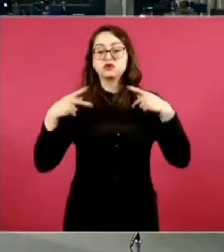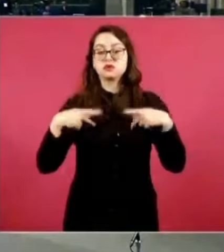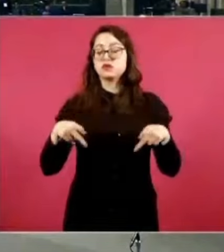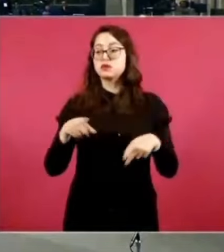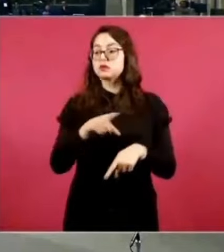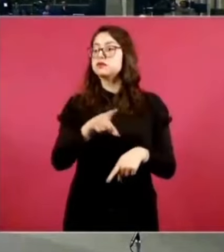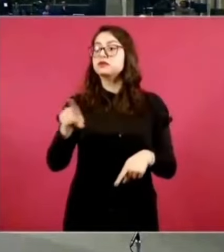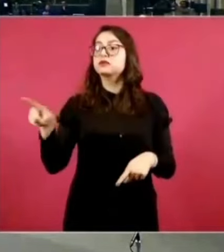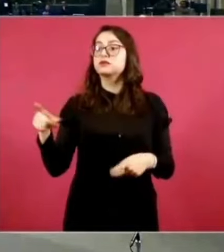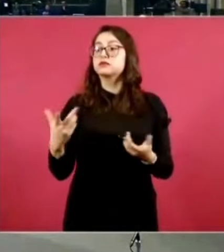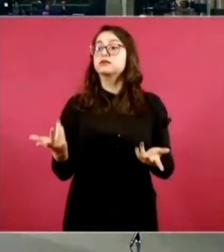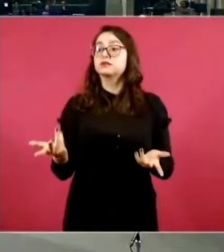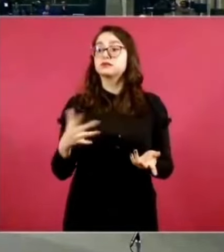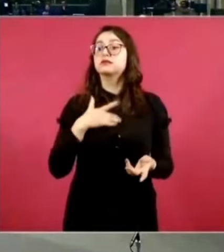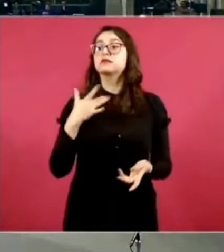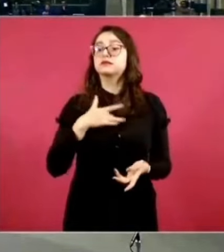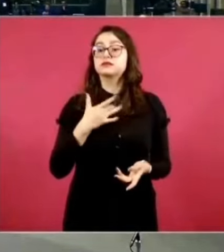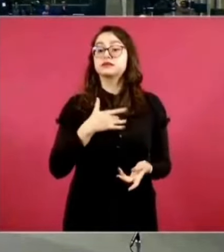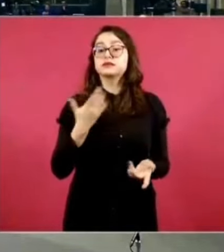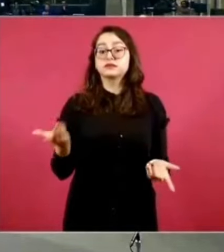secretarios.